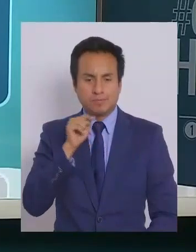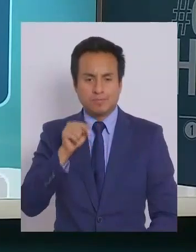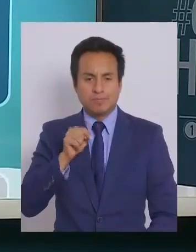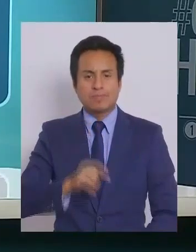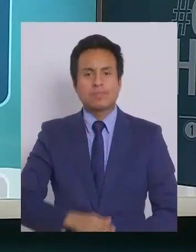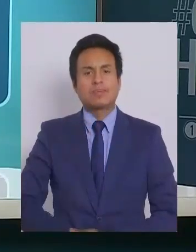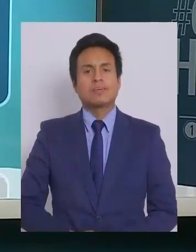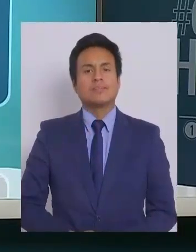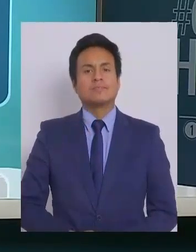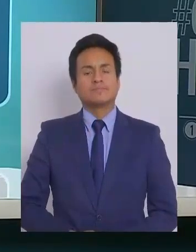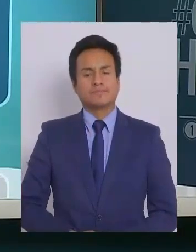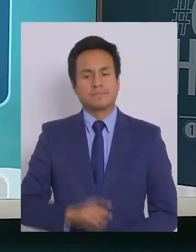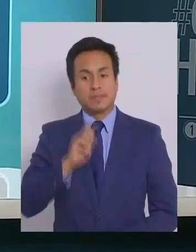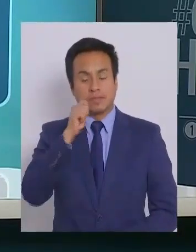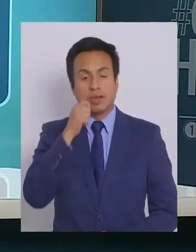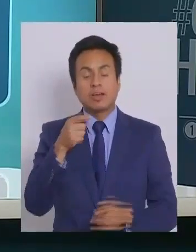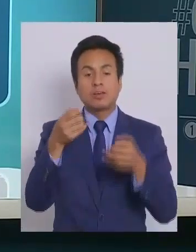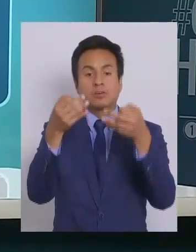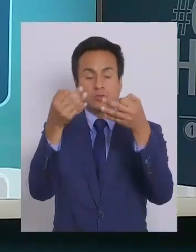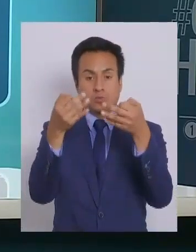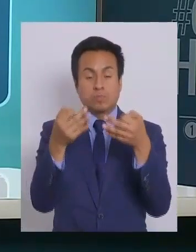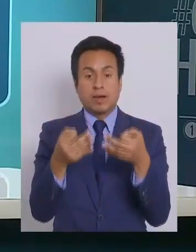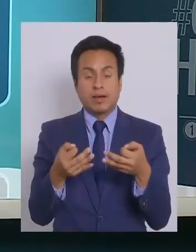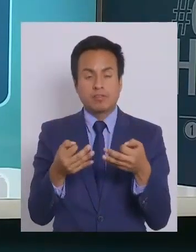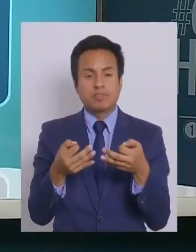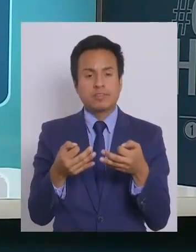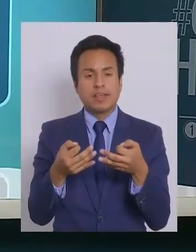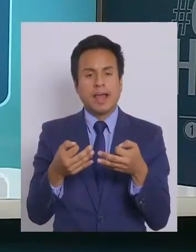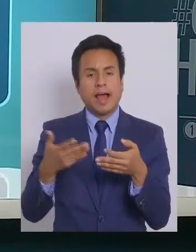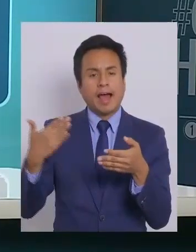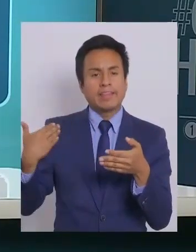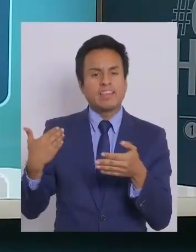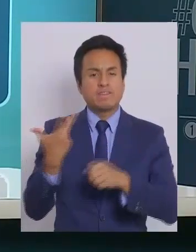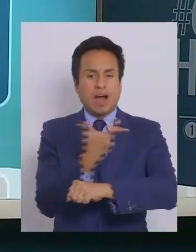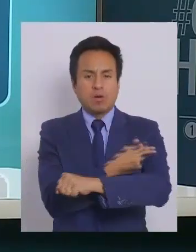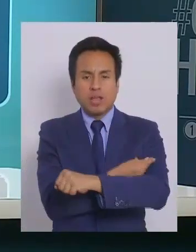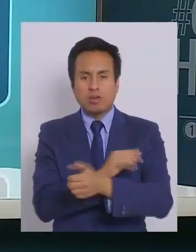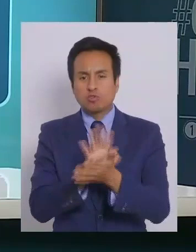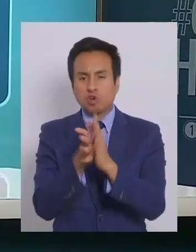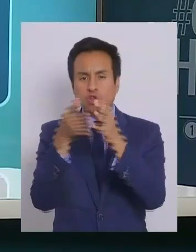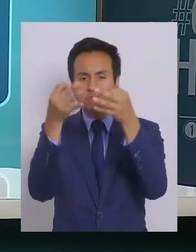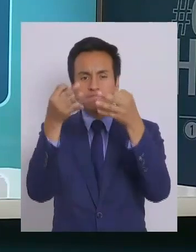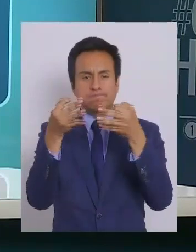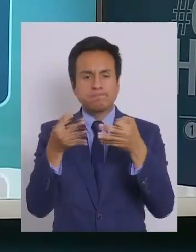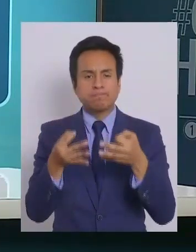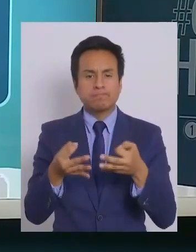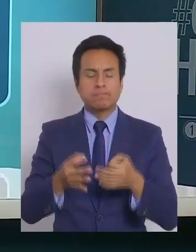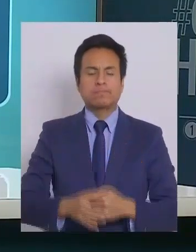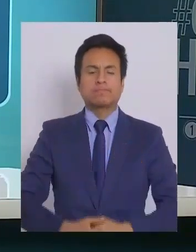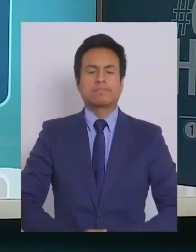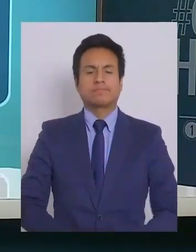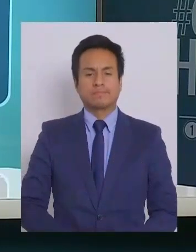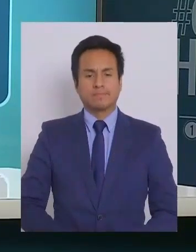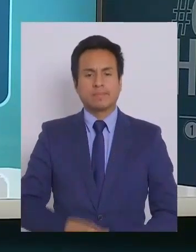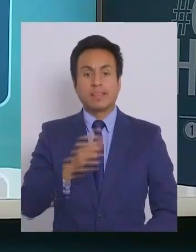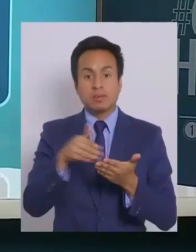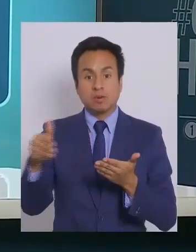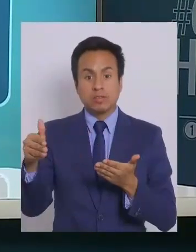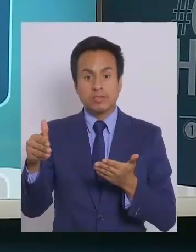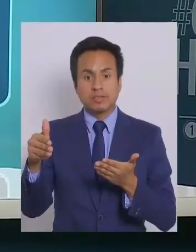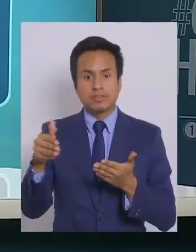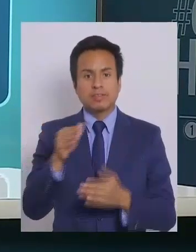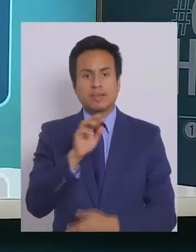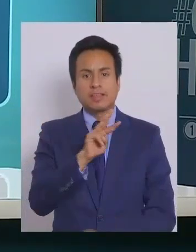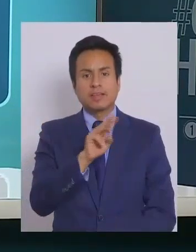cual sumados a los vacunados anteriormente da la cifra de 3 millones